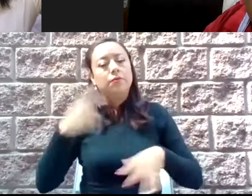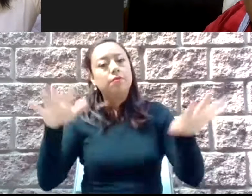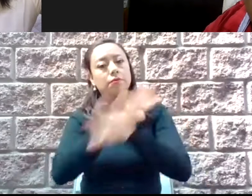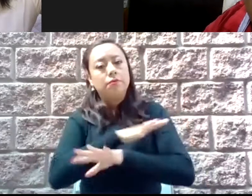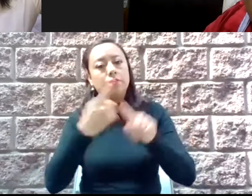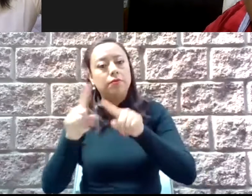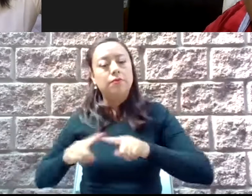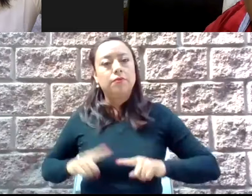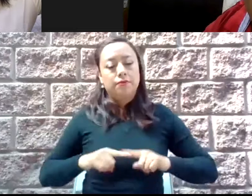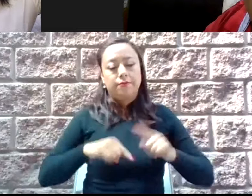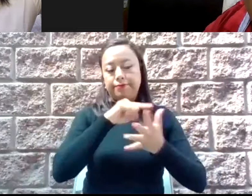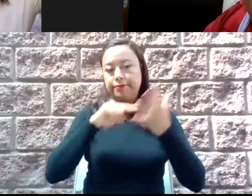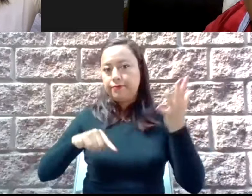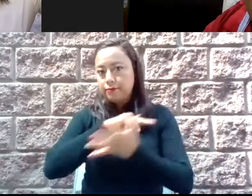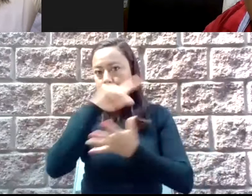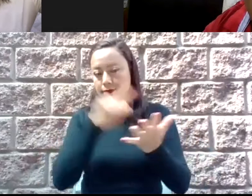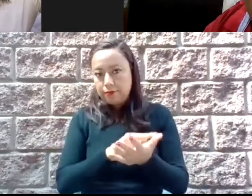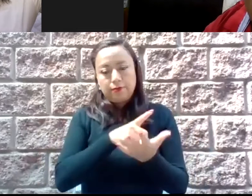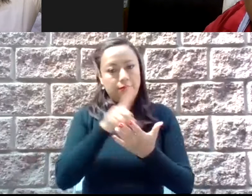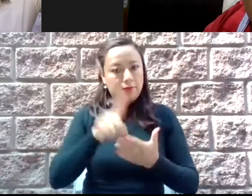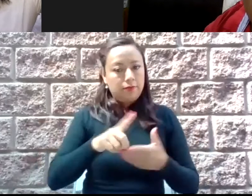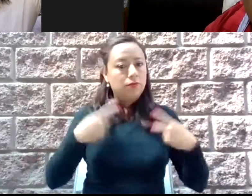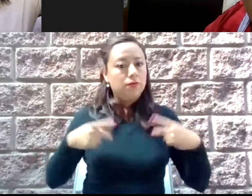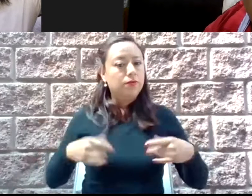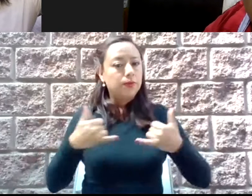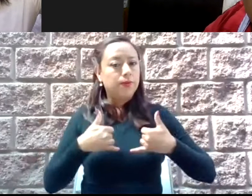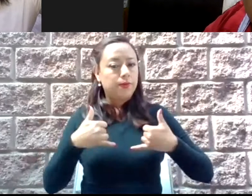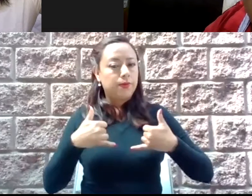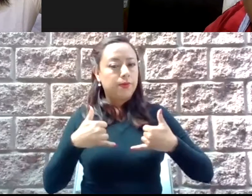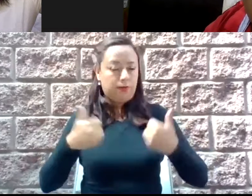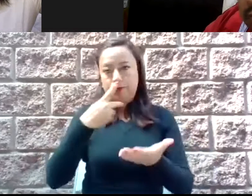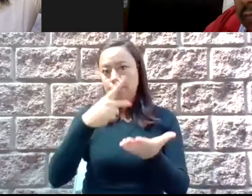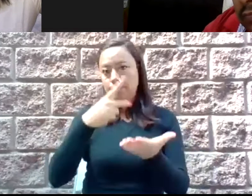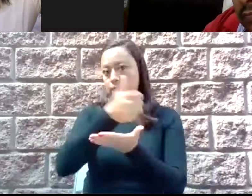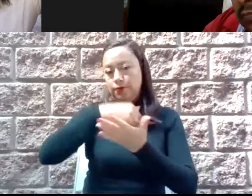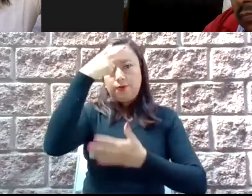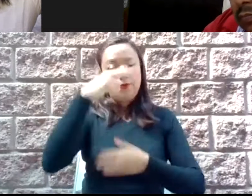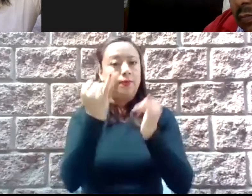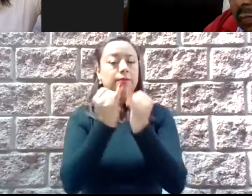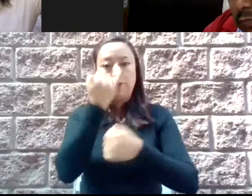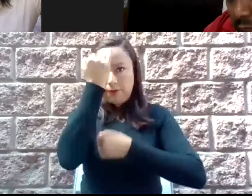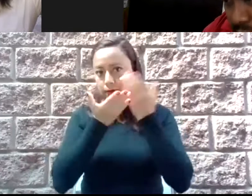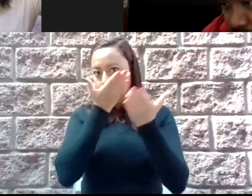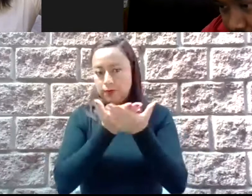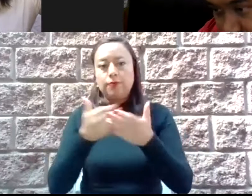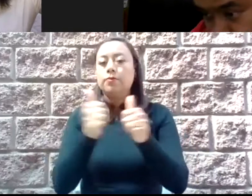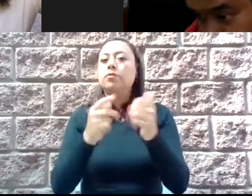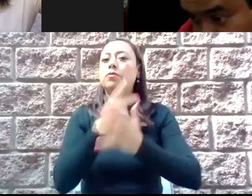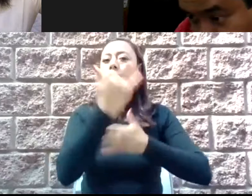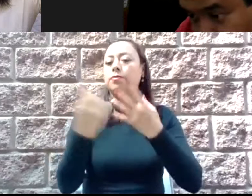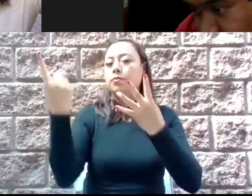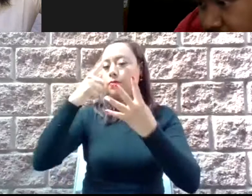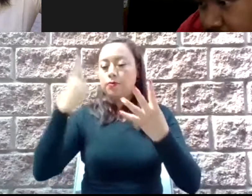disposiciones de la Ley de los Derechos de las Personas Jóvenes de la Ciudad de México, así como la iniciativa con proyecto de decreto por la que se abroga la Ley